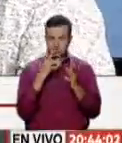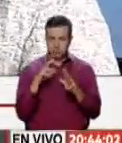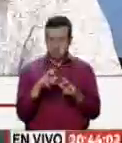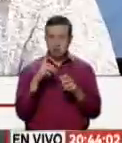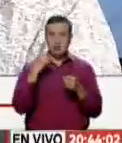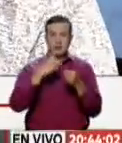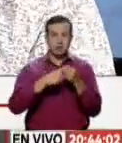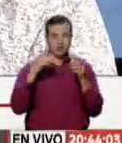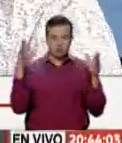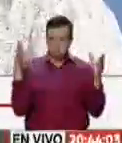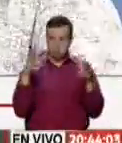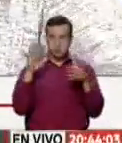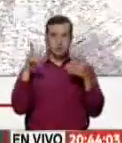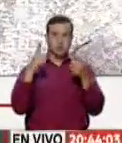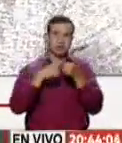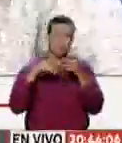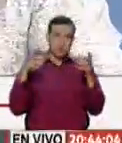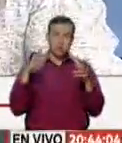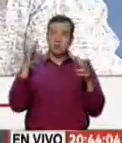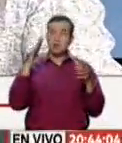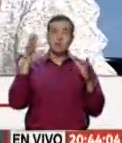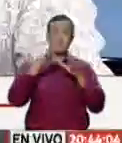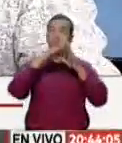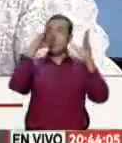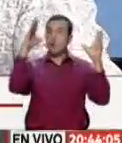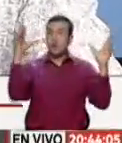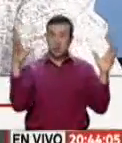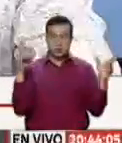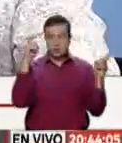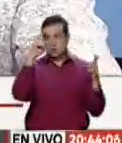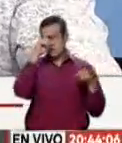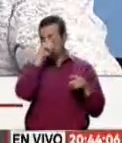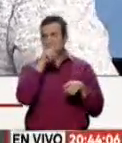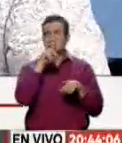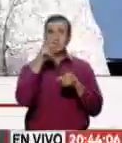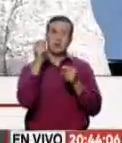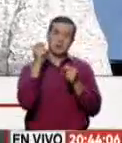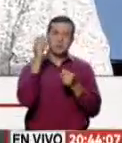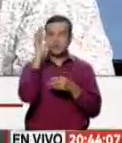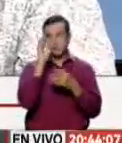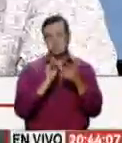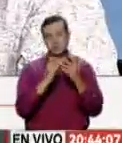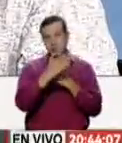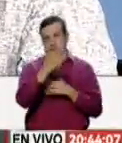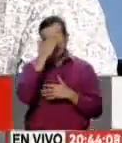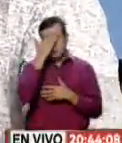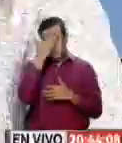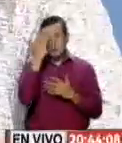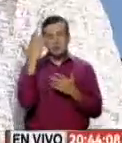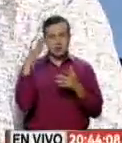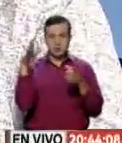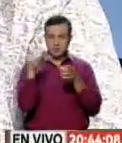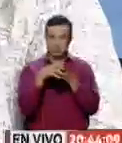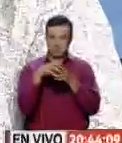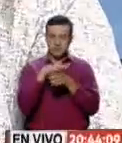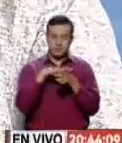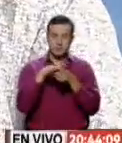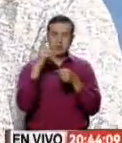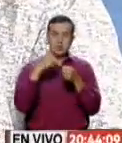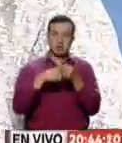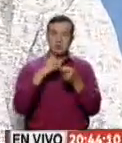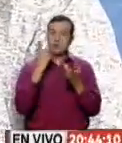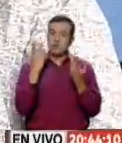Quito, centramos el segmento porque de pronto si lo hacíamos muy grande iba a ser complicado en el tema de costos, presupuestos, tú sabes. Así que segmentamos un